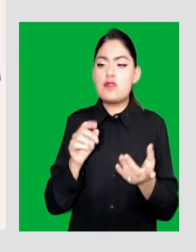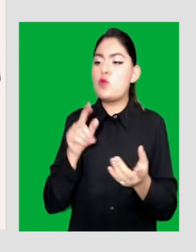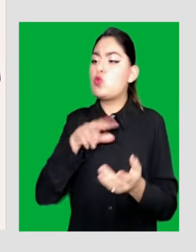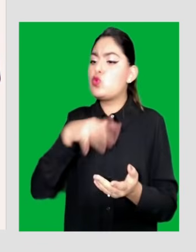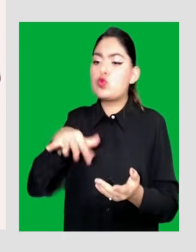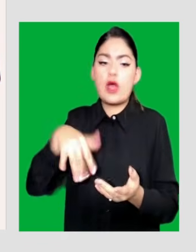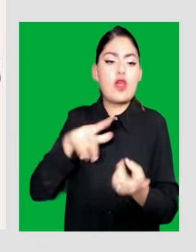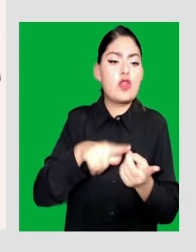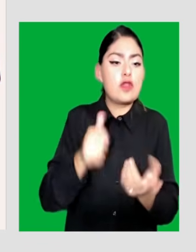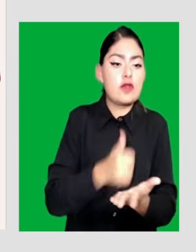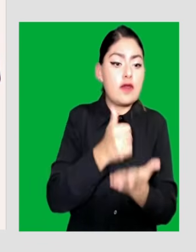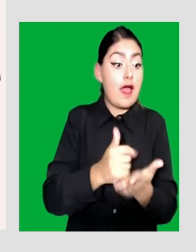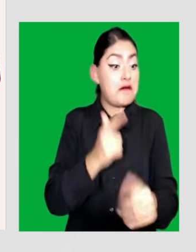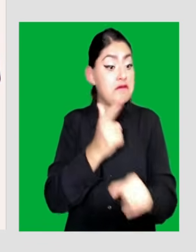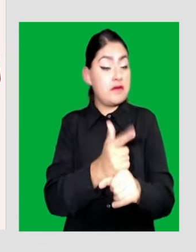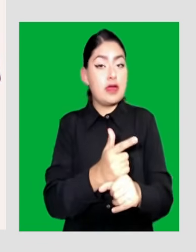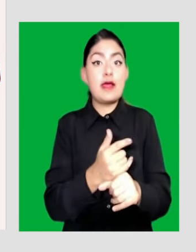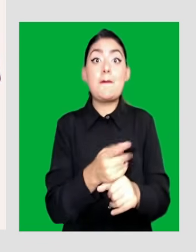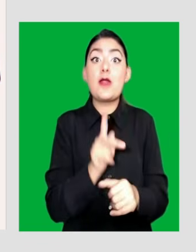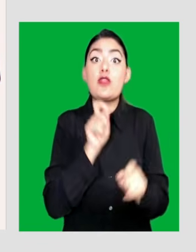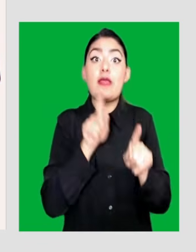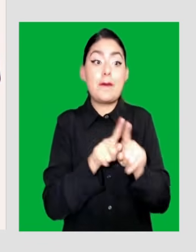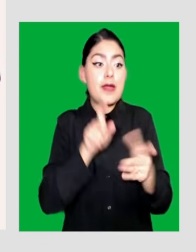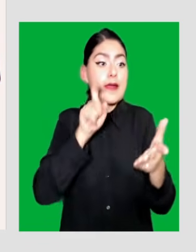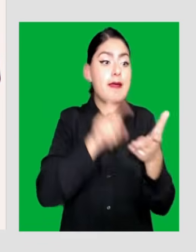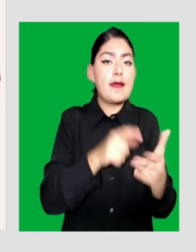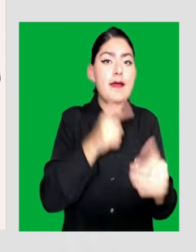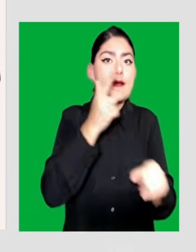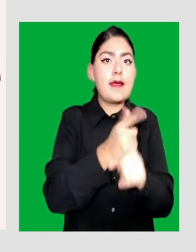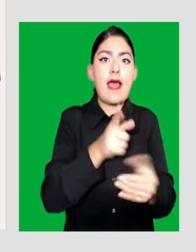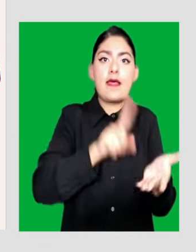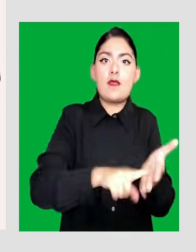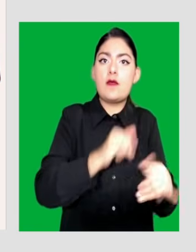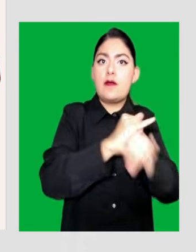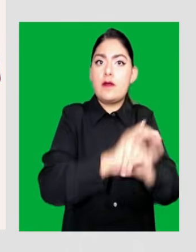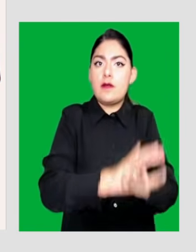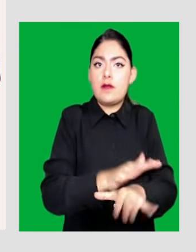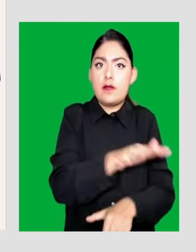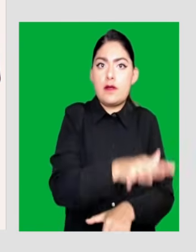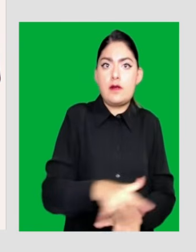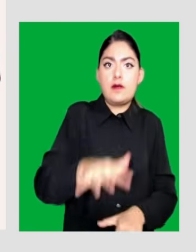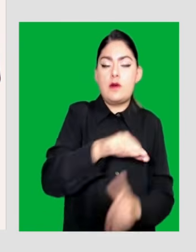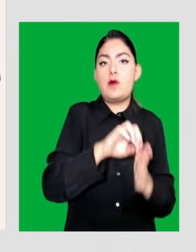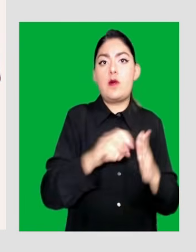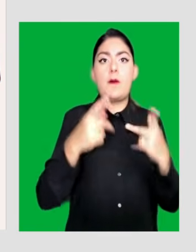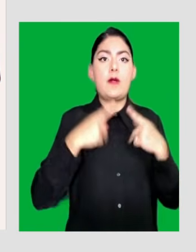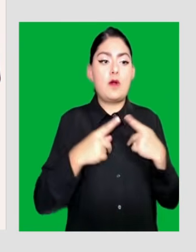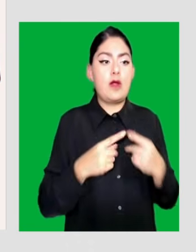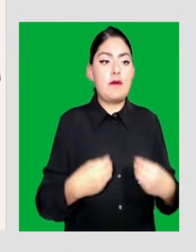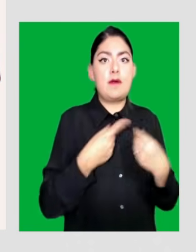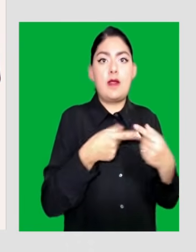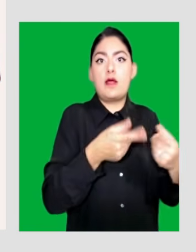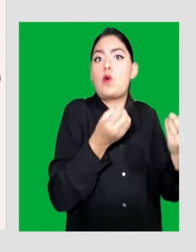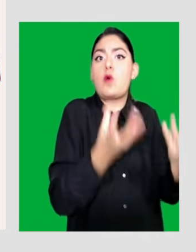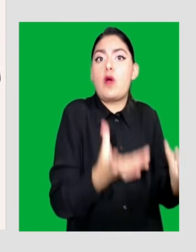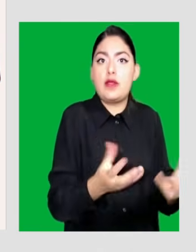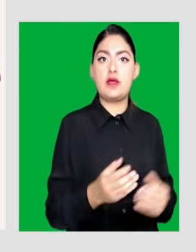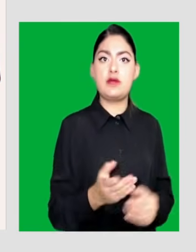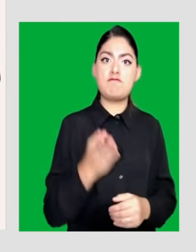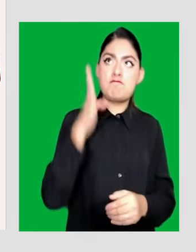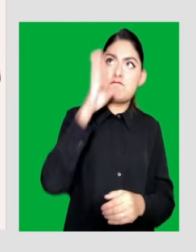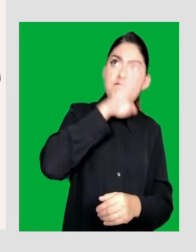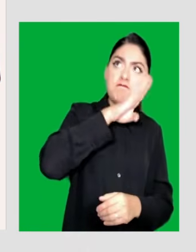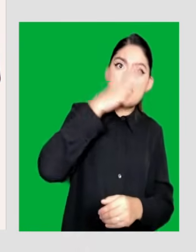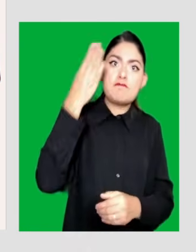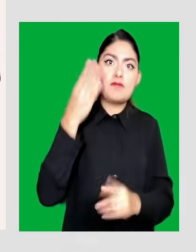que se encuentra asociada por un identificador común a los objetos gráficos de un mapa digital. Por ejemplo, con un SIG